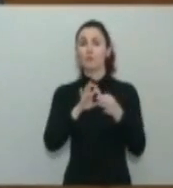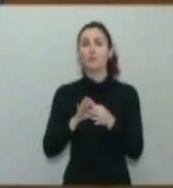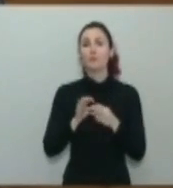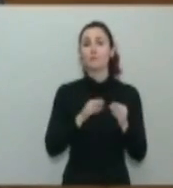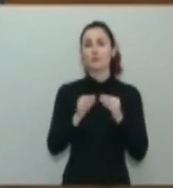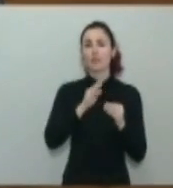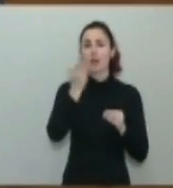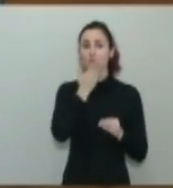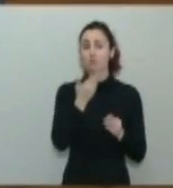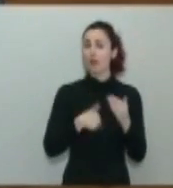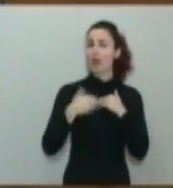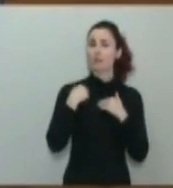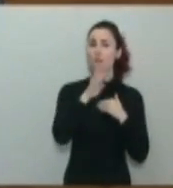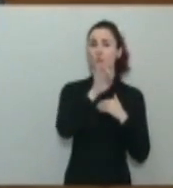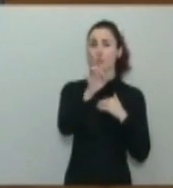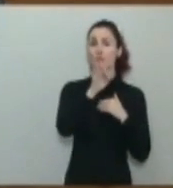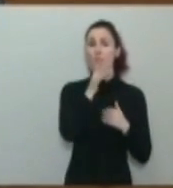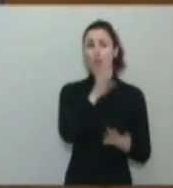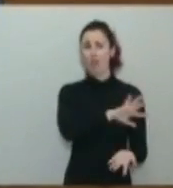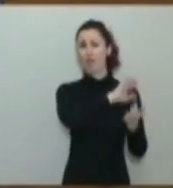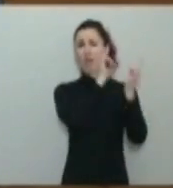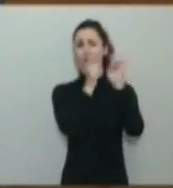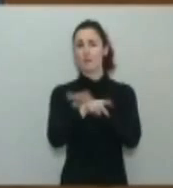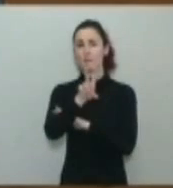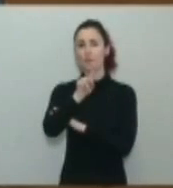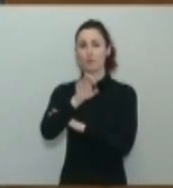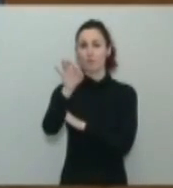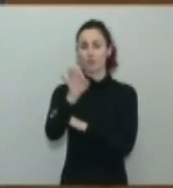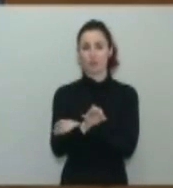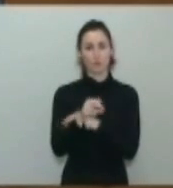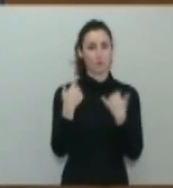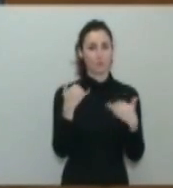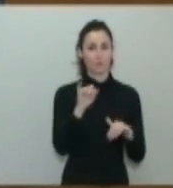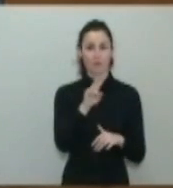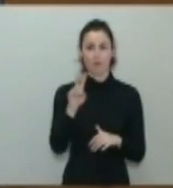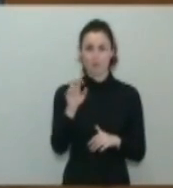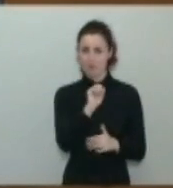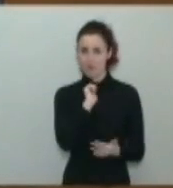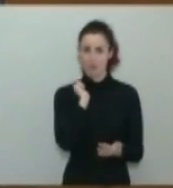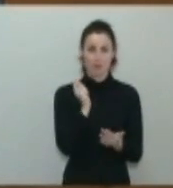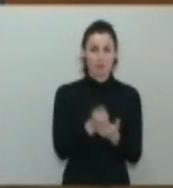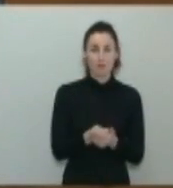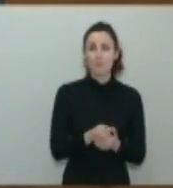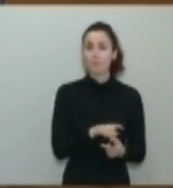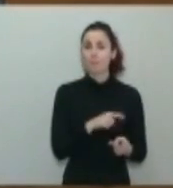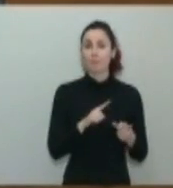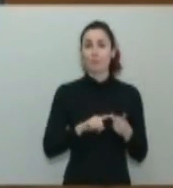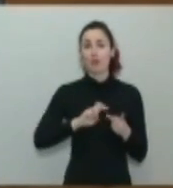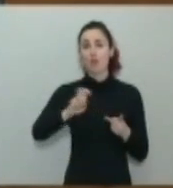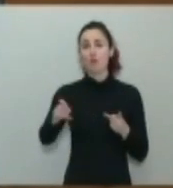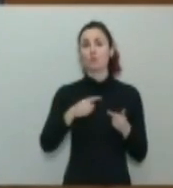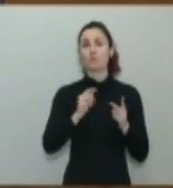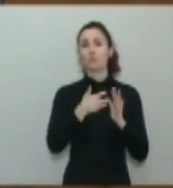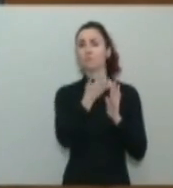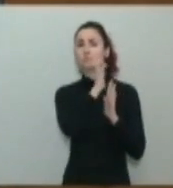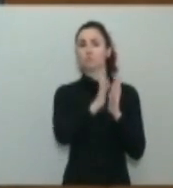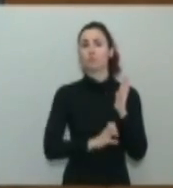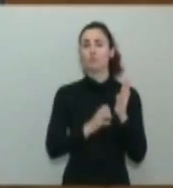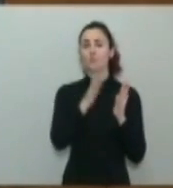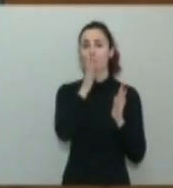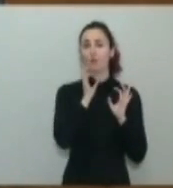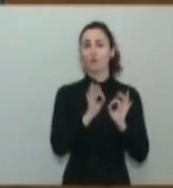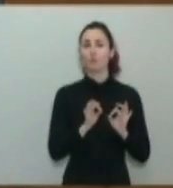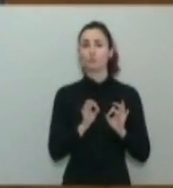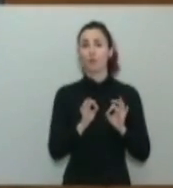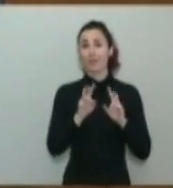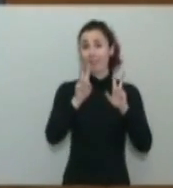escolar, que pasó de un 4% a un 21%. Y, por otro lado, la significativa reducción en el importe de las